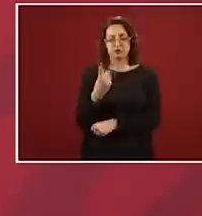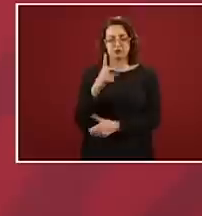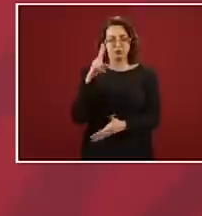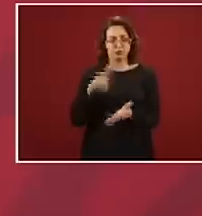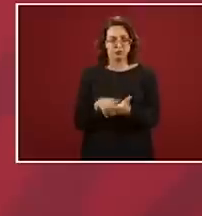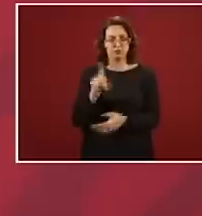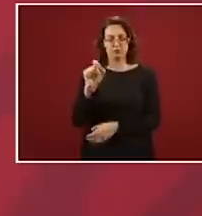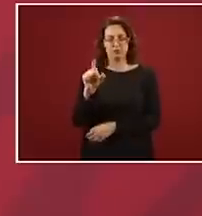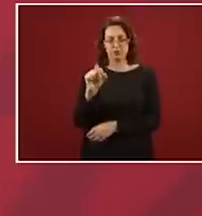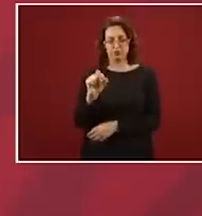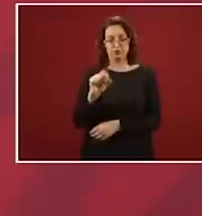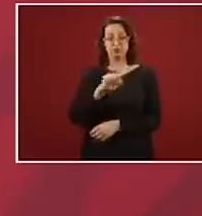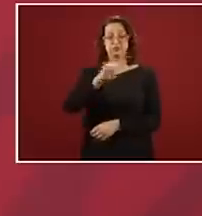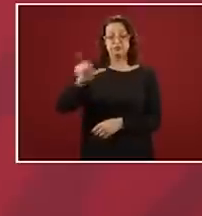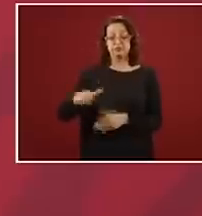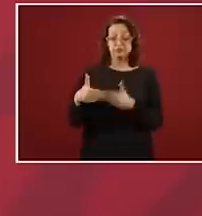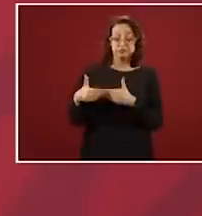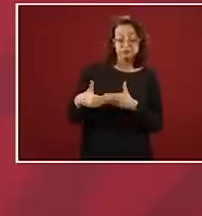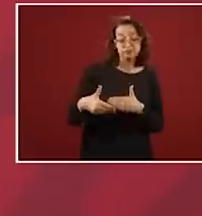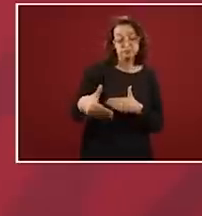Hay dos